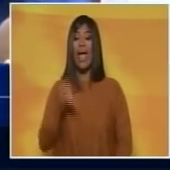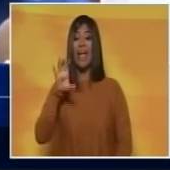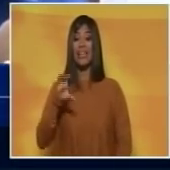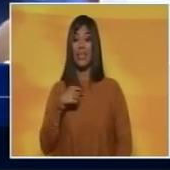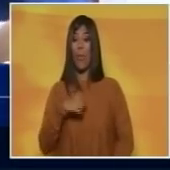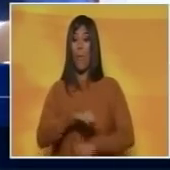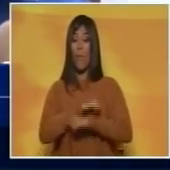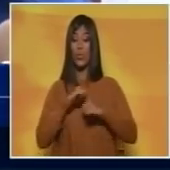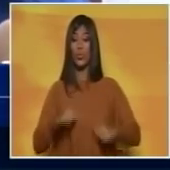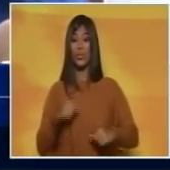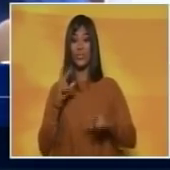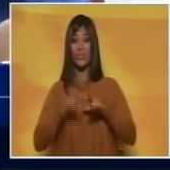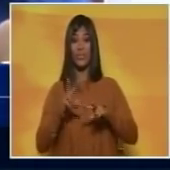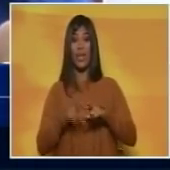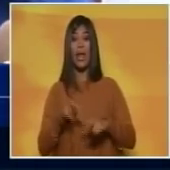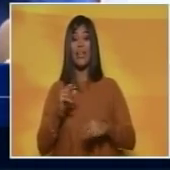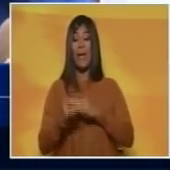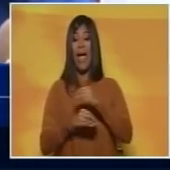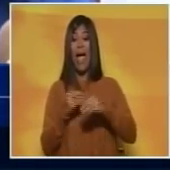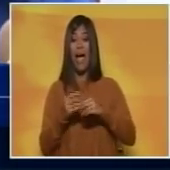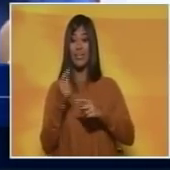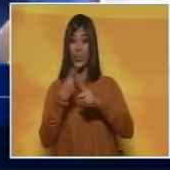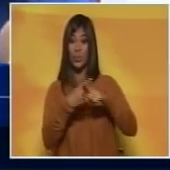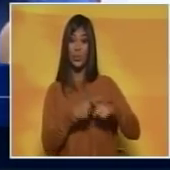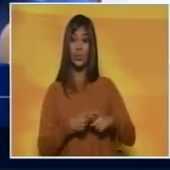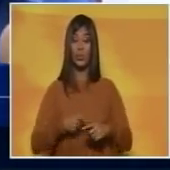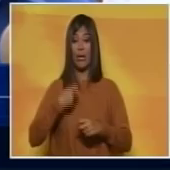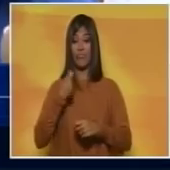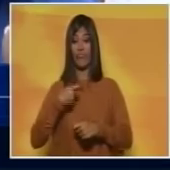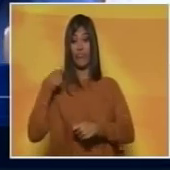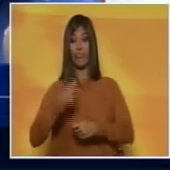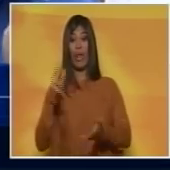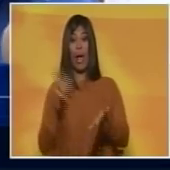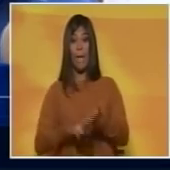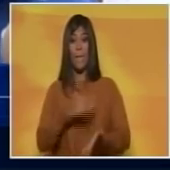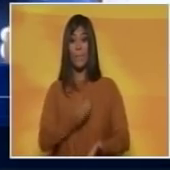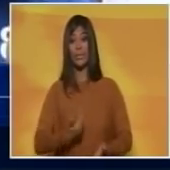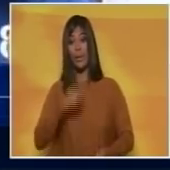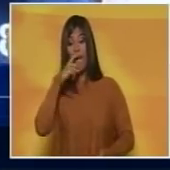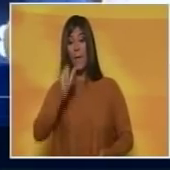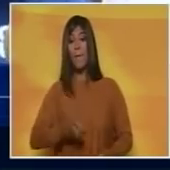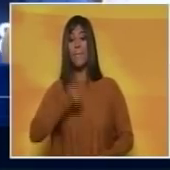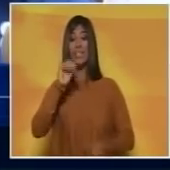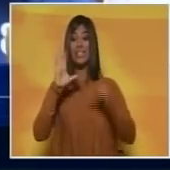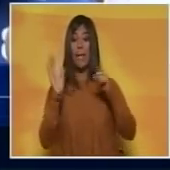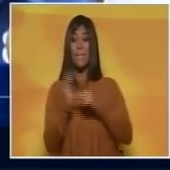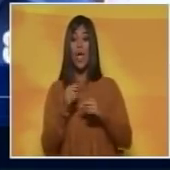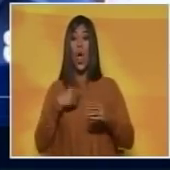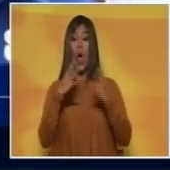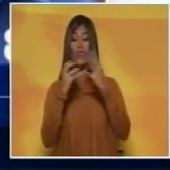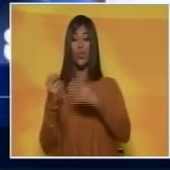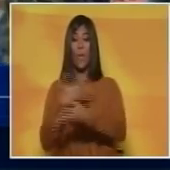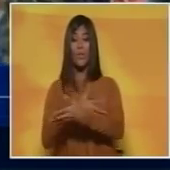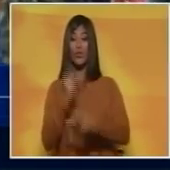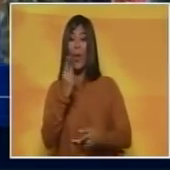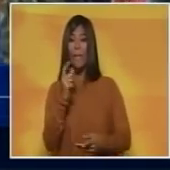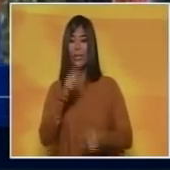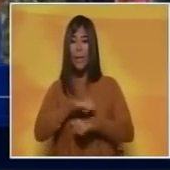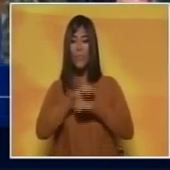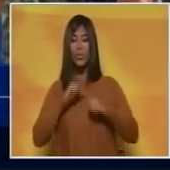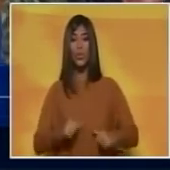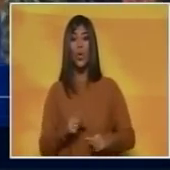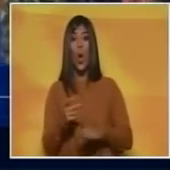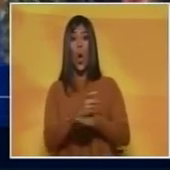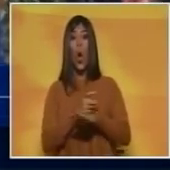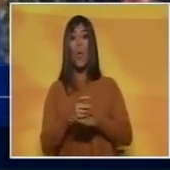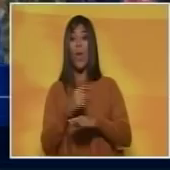portugués en vivienda y la ejecución de los recursos que ha aprobado nuestro presidente, más de 6.900 millones solo para portuguesas. El